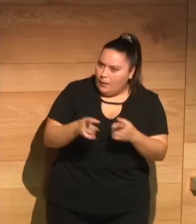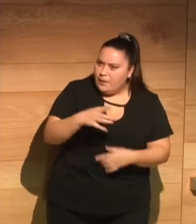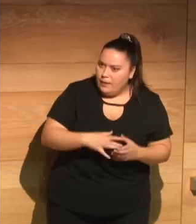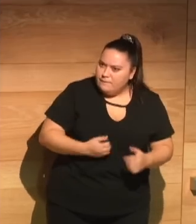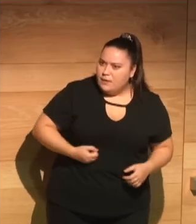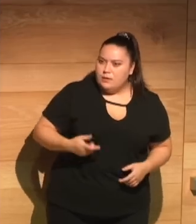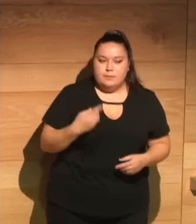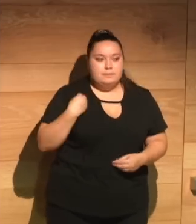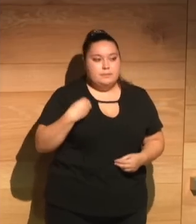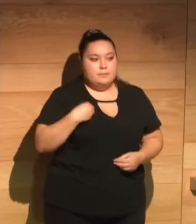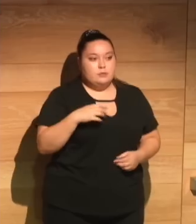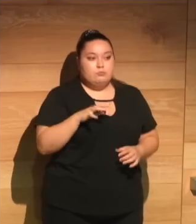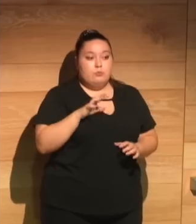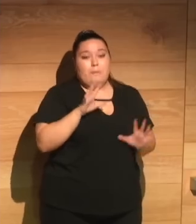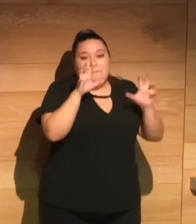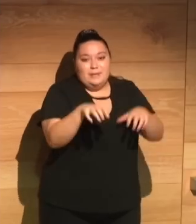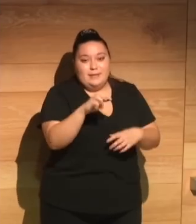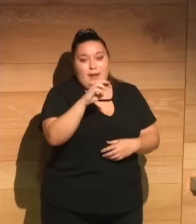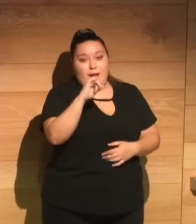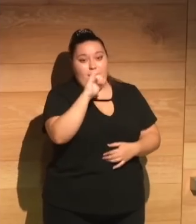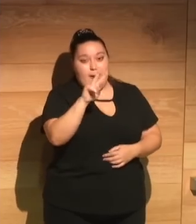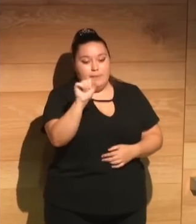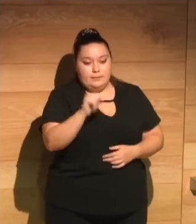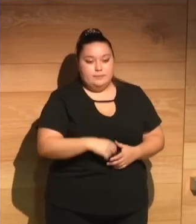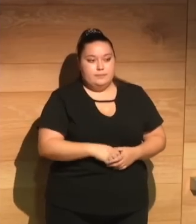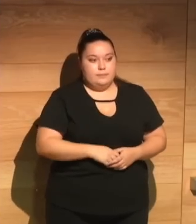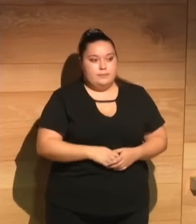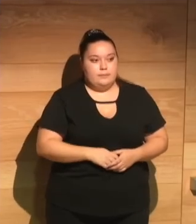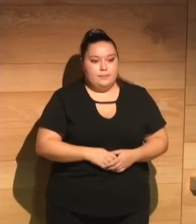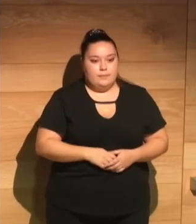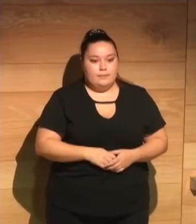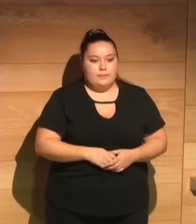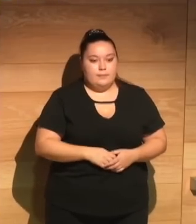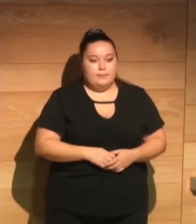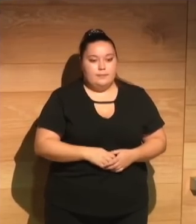Dice, tienes más hambre que la pantera de java... ¿Ah? Porque la pantera dejaba.